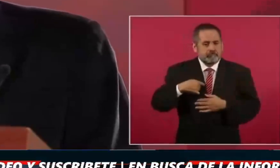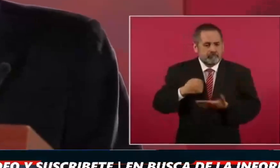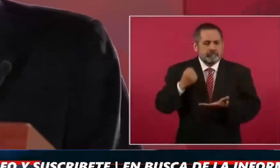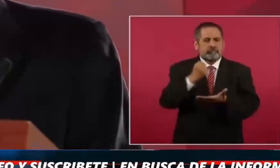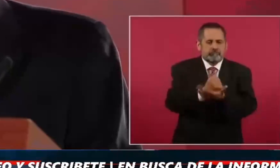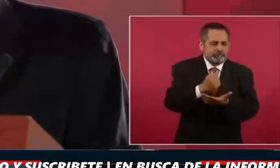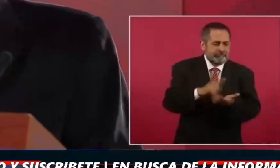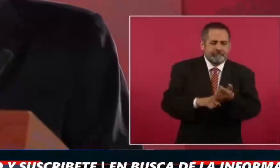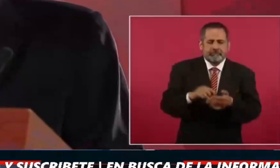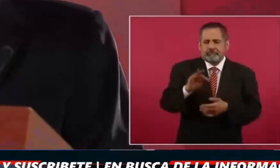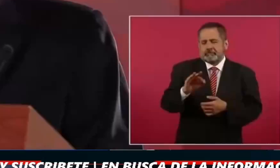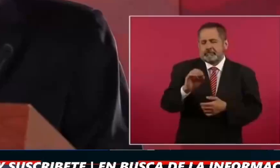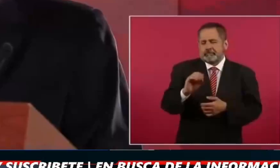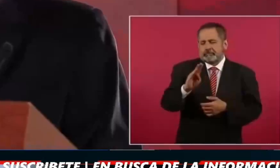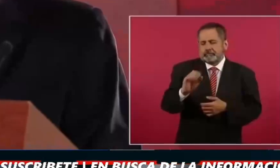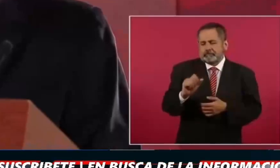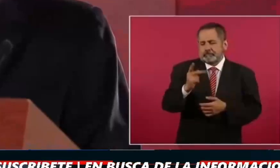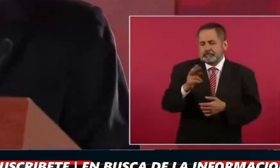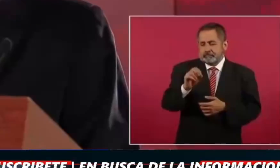el FOAPROA